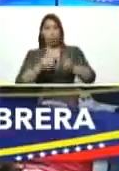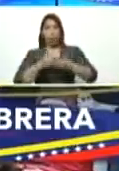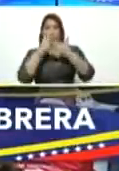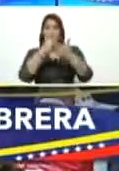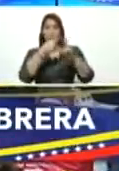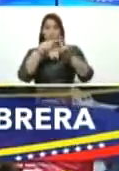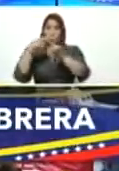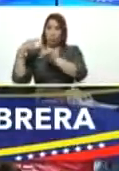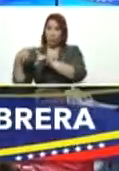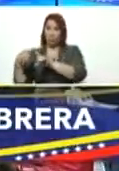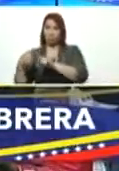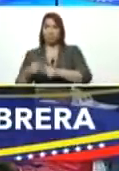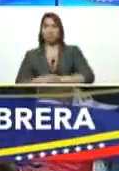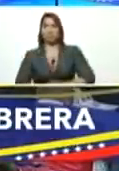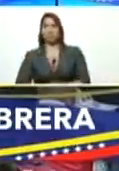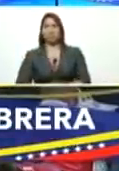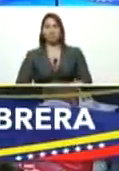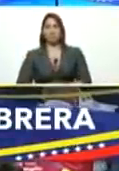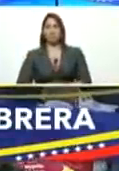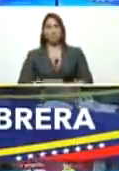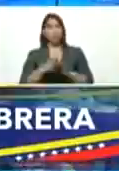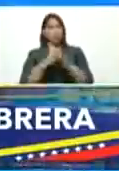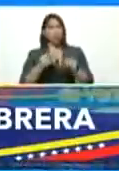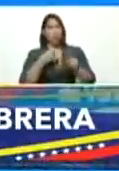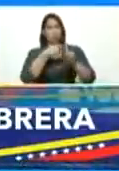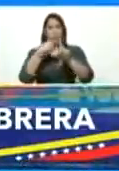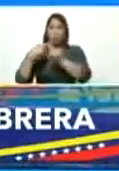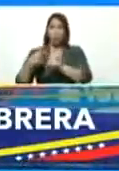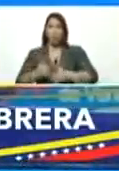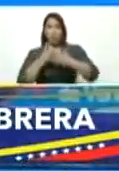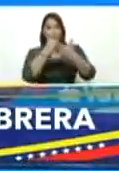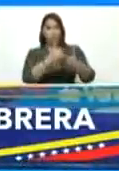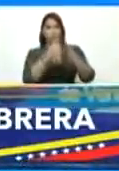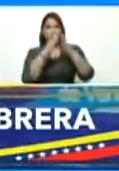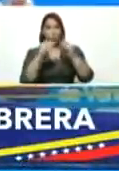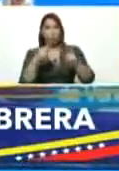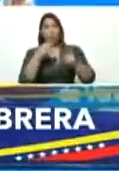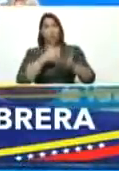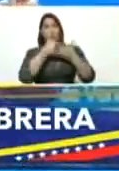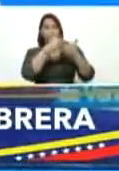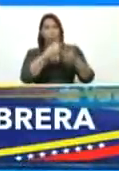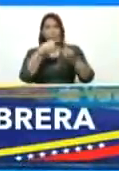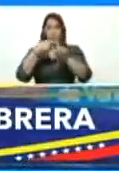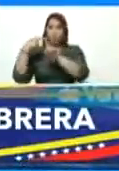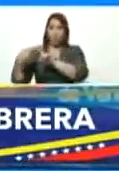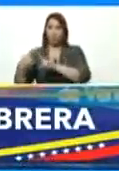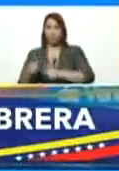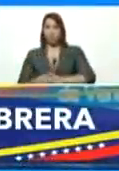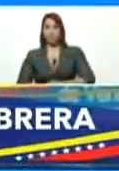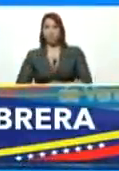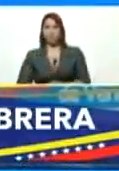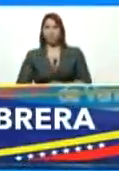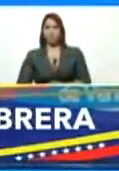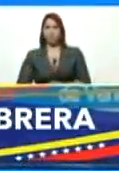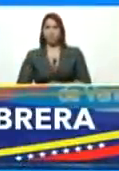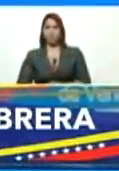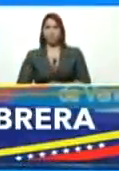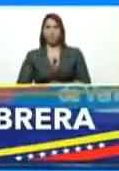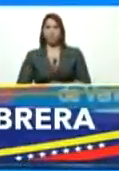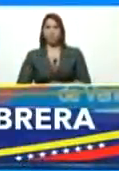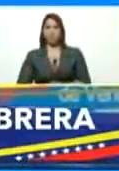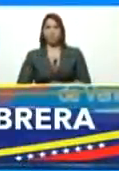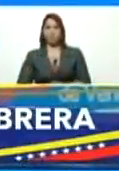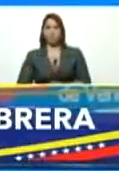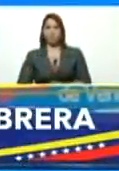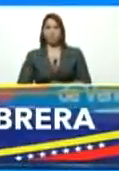sumar todo lo que suma ayuda todo lo que ayuda a suma atacar